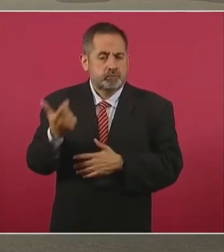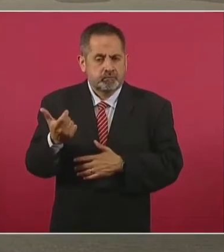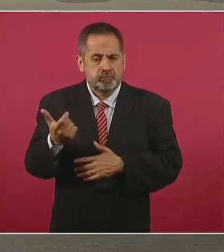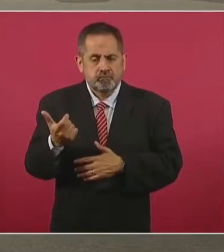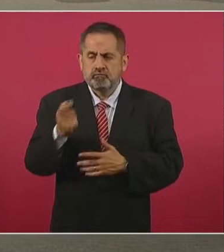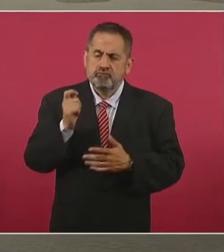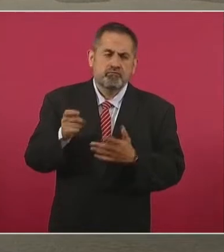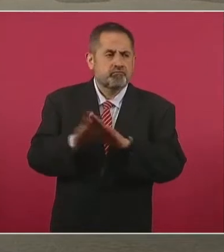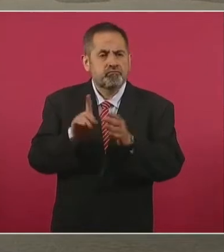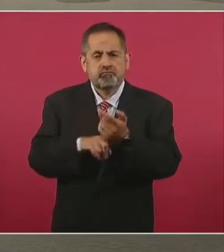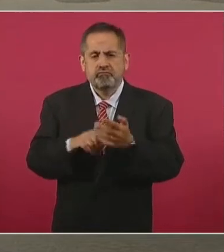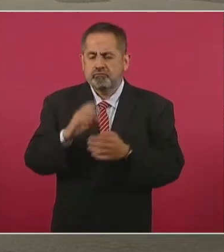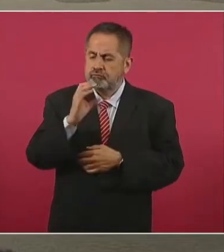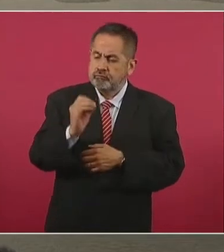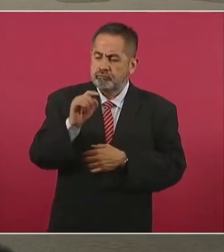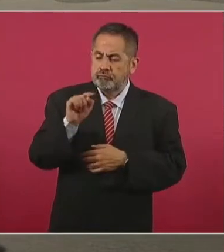que representa el